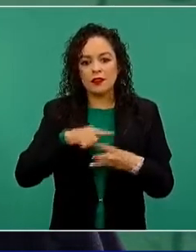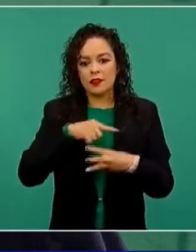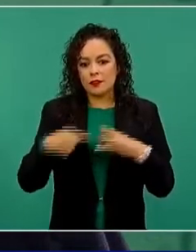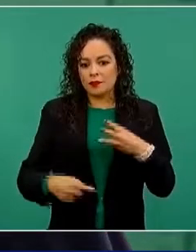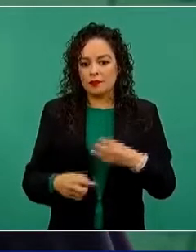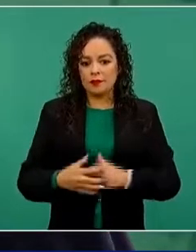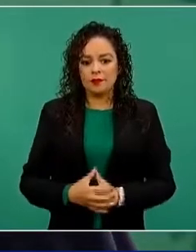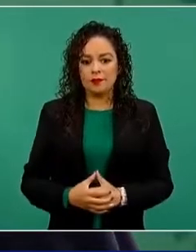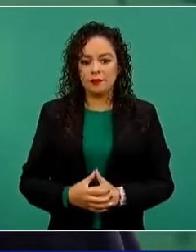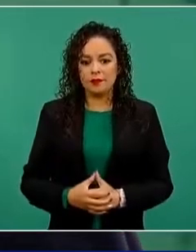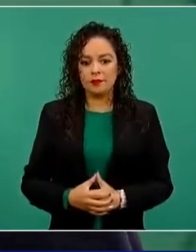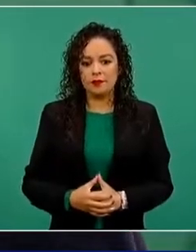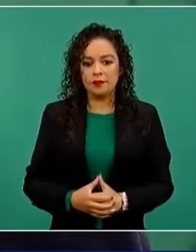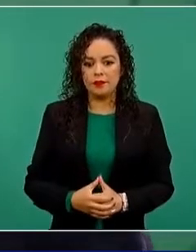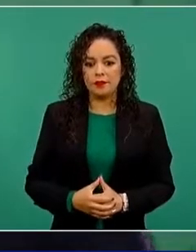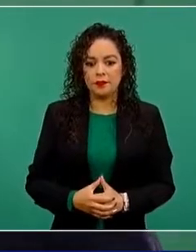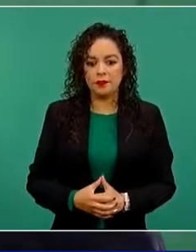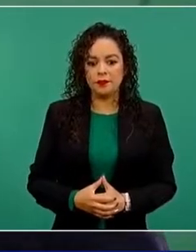Nos va